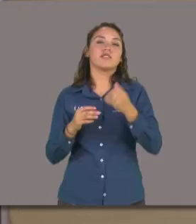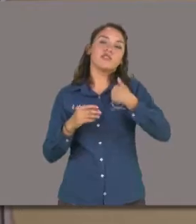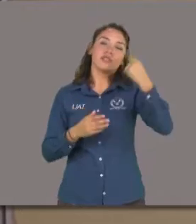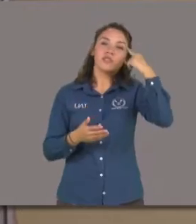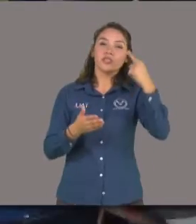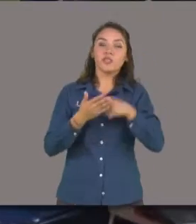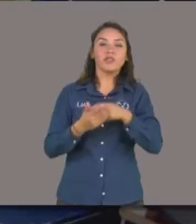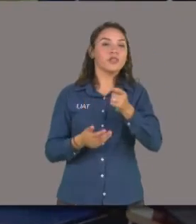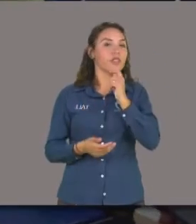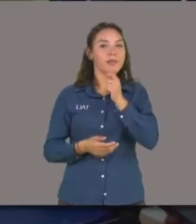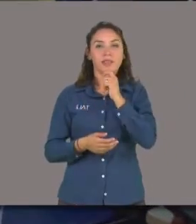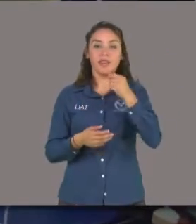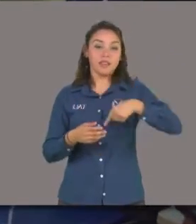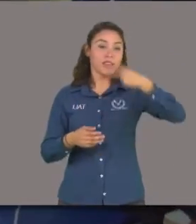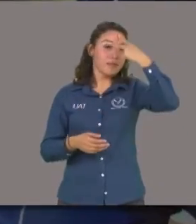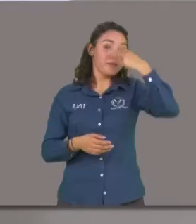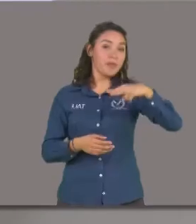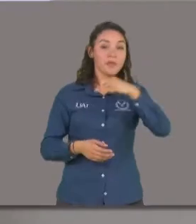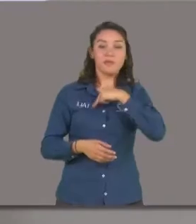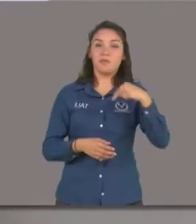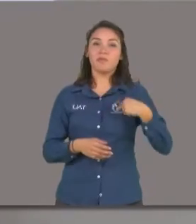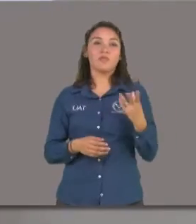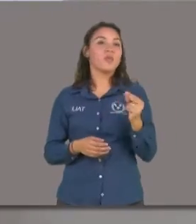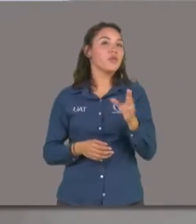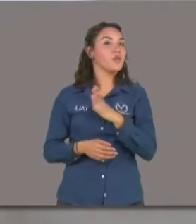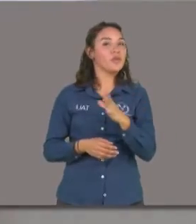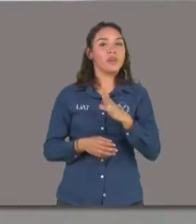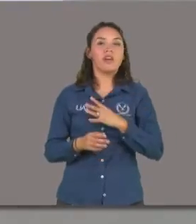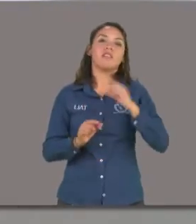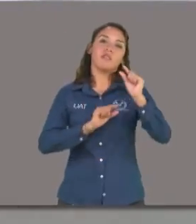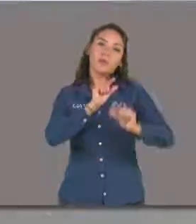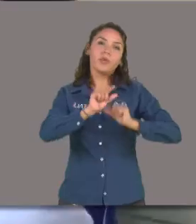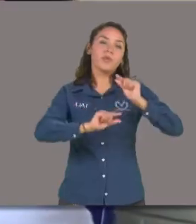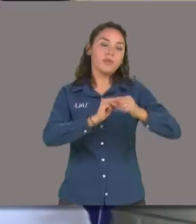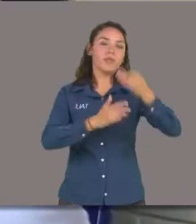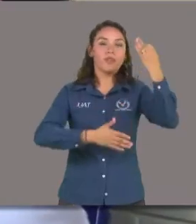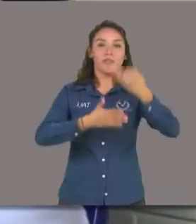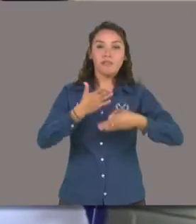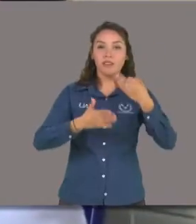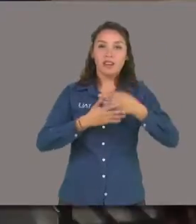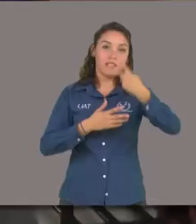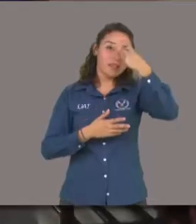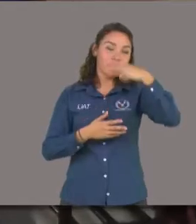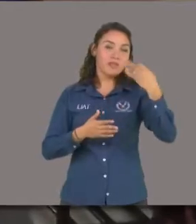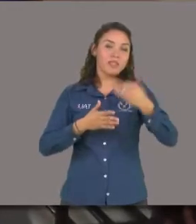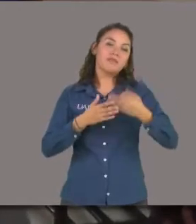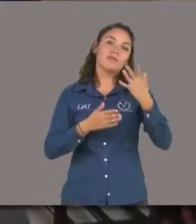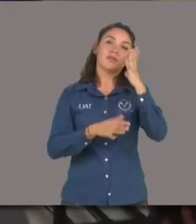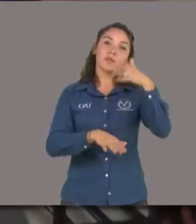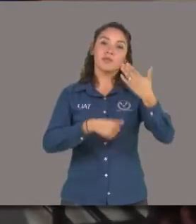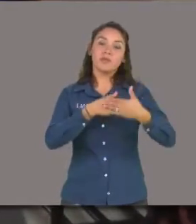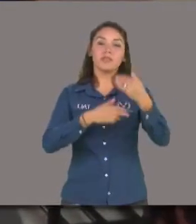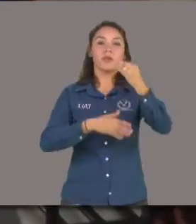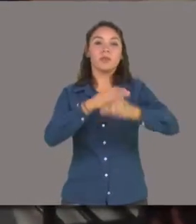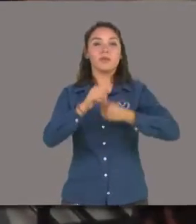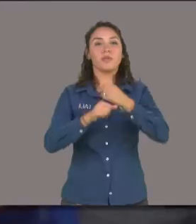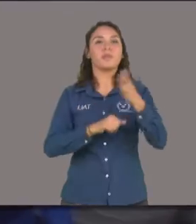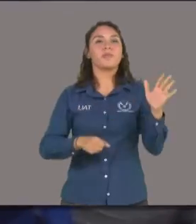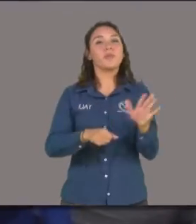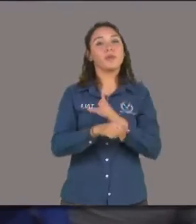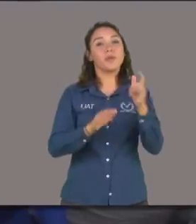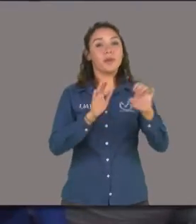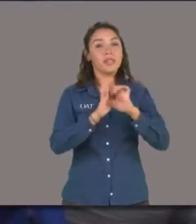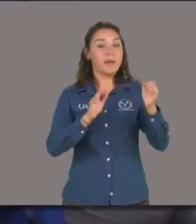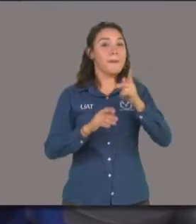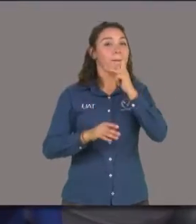Entonces, es aquí un papel muy importante el del profesor y creo que todavía nosotros en México